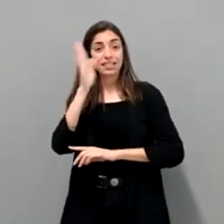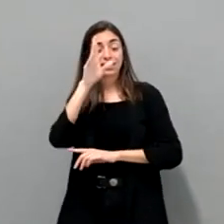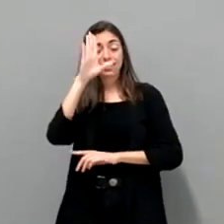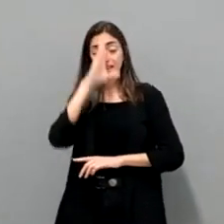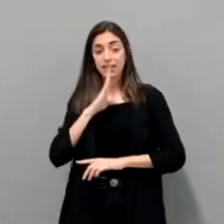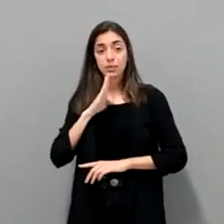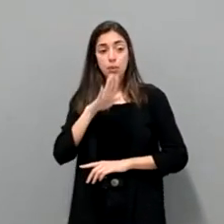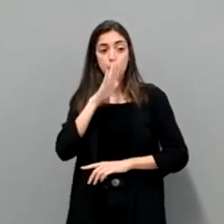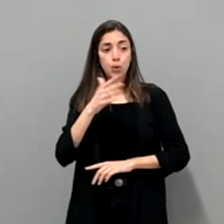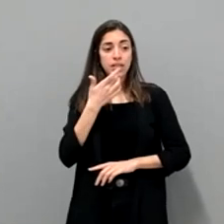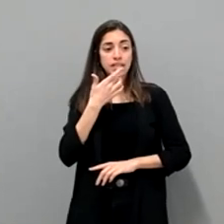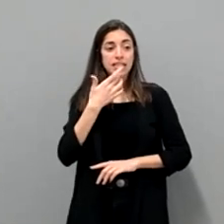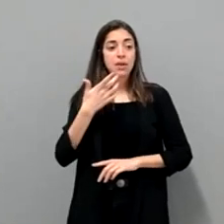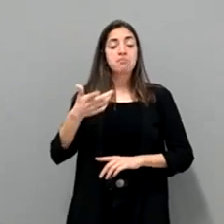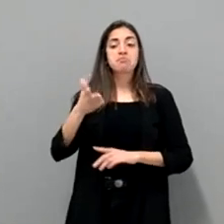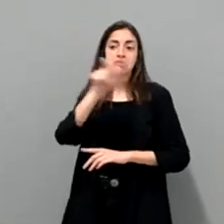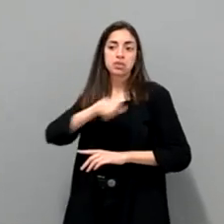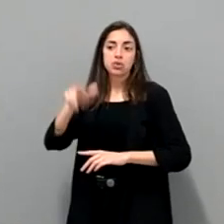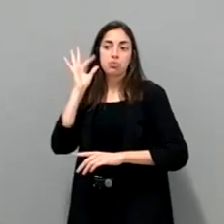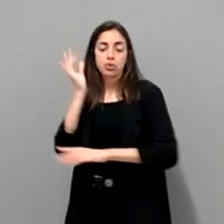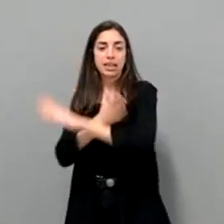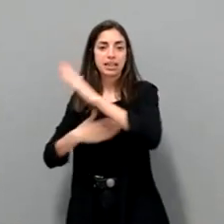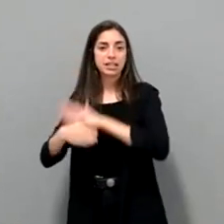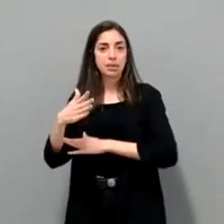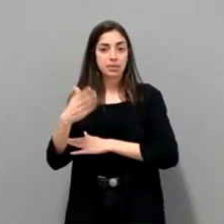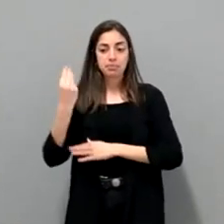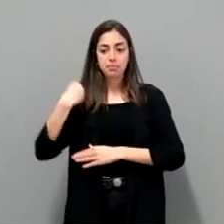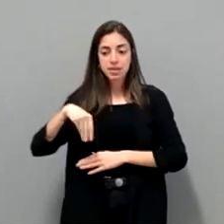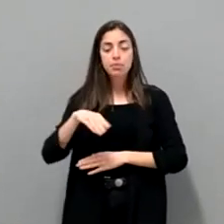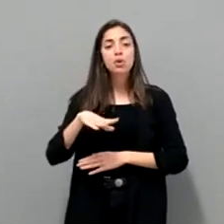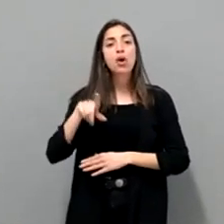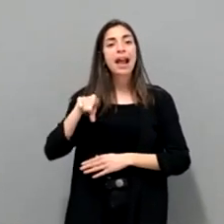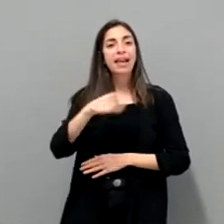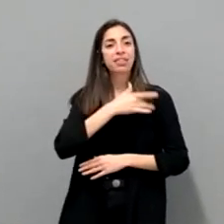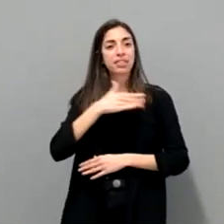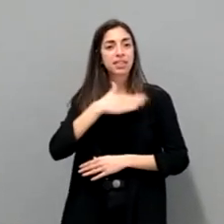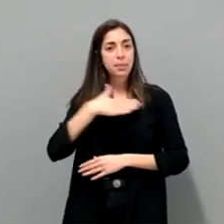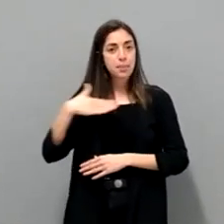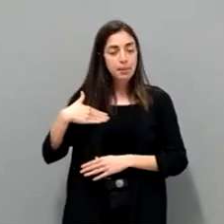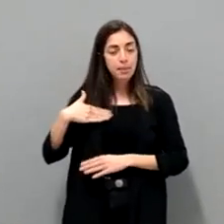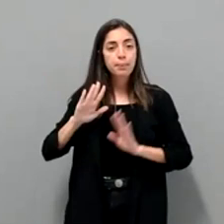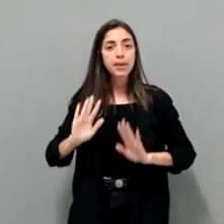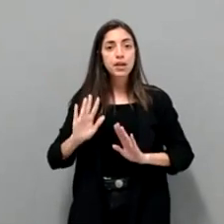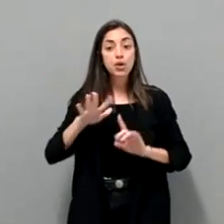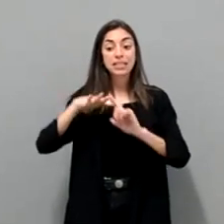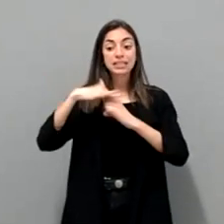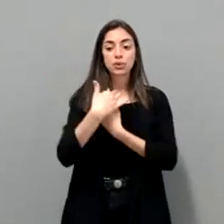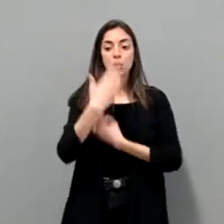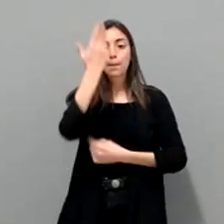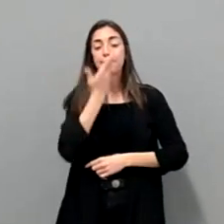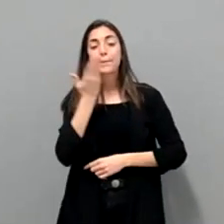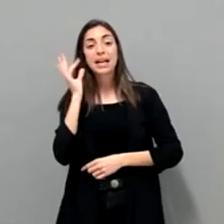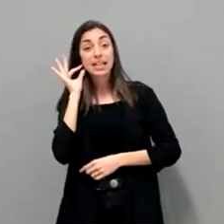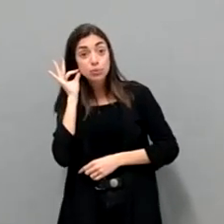de los cribados de cáncer de mama, como nos apuntaba nuestra presidenta, pero en el caso de las mujeres con parálisis cerebral, esto